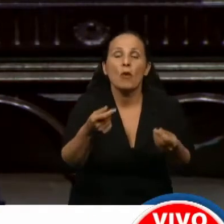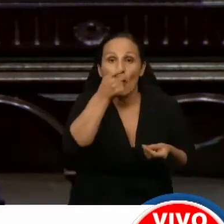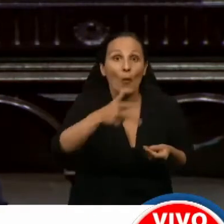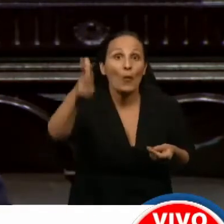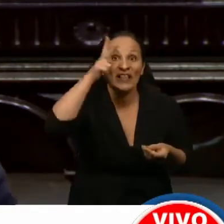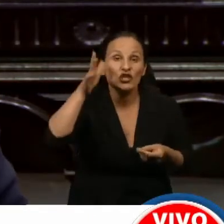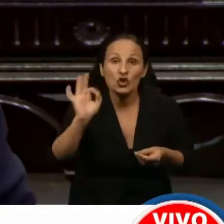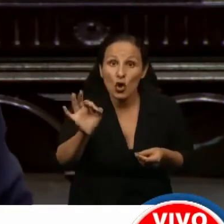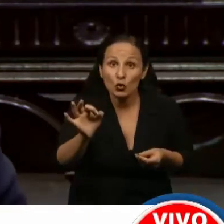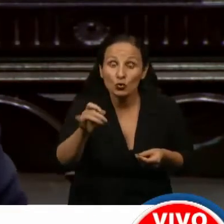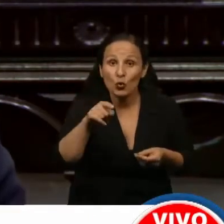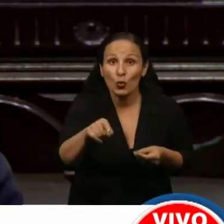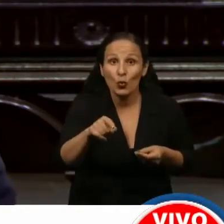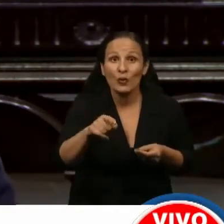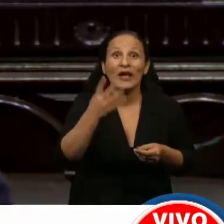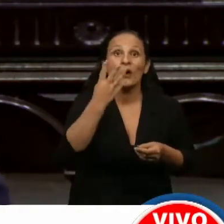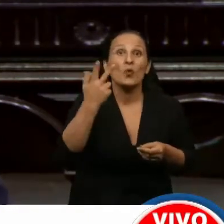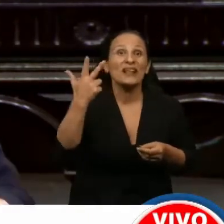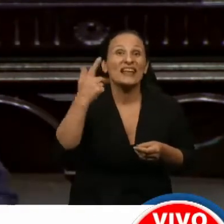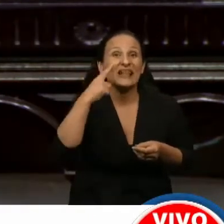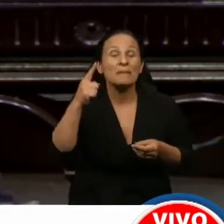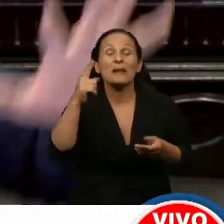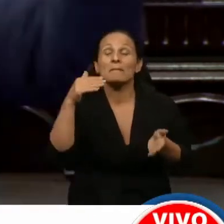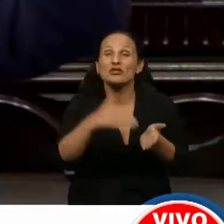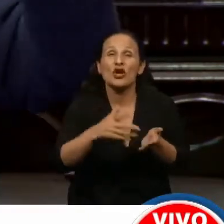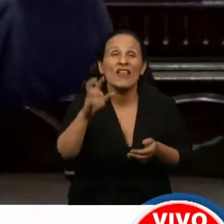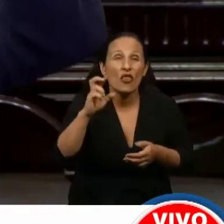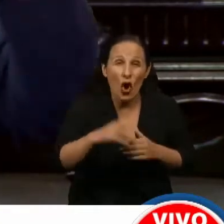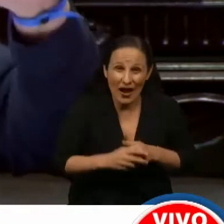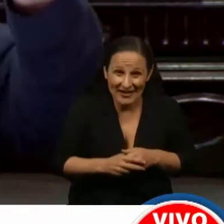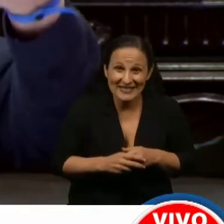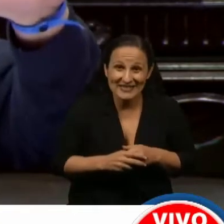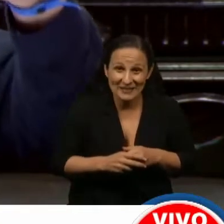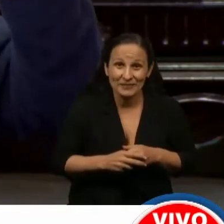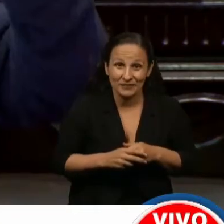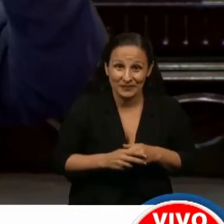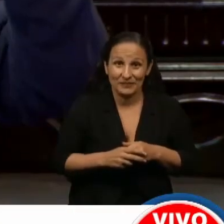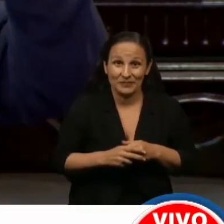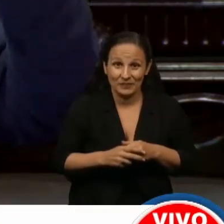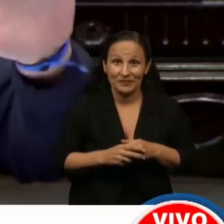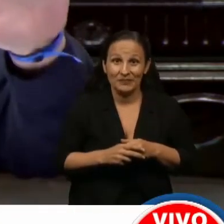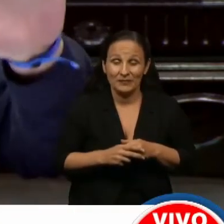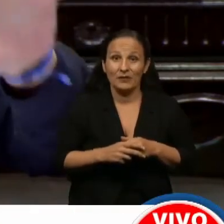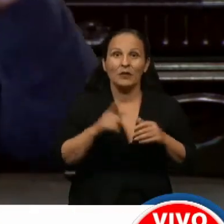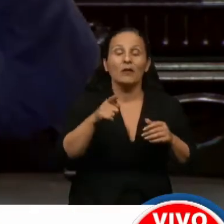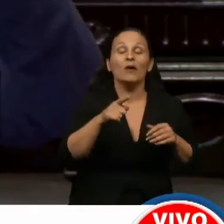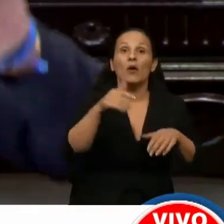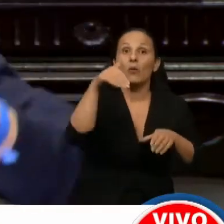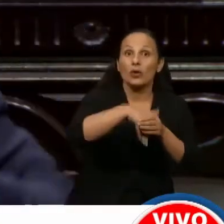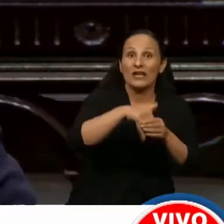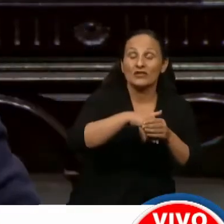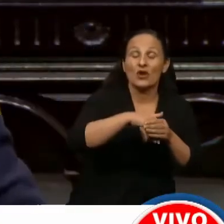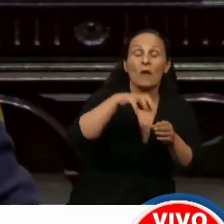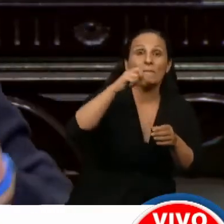28 de octubre? La Argentina queda en 43 mil millones de dólares. O sea, día posterior a las PASO, 63